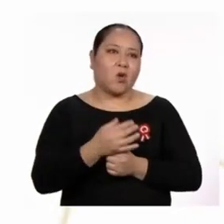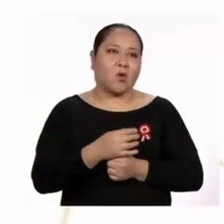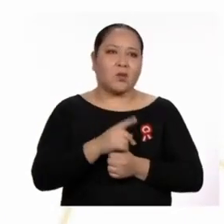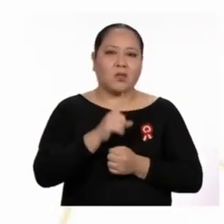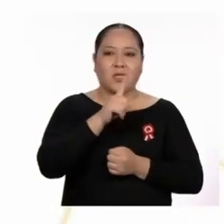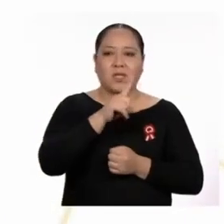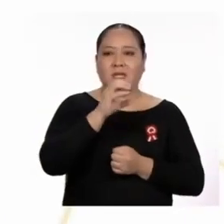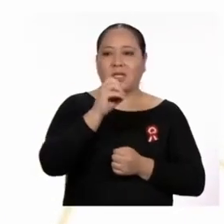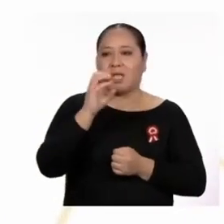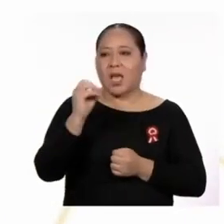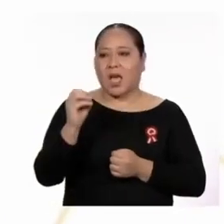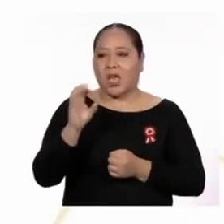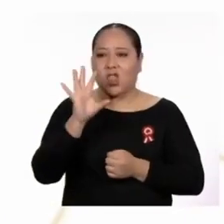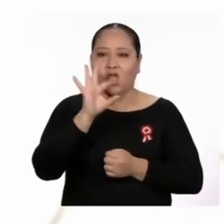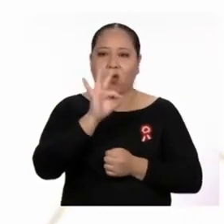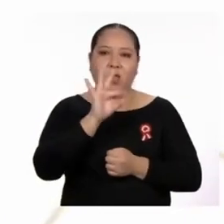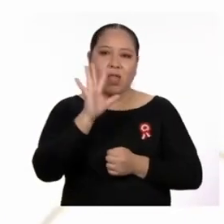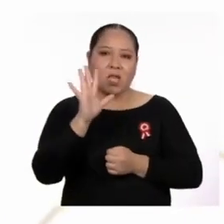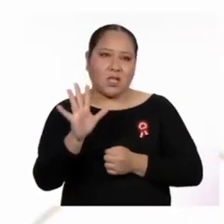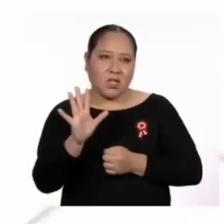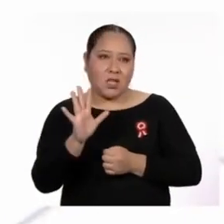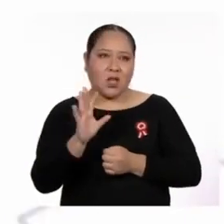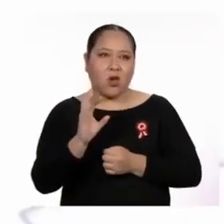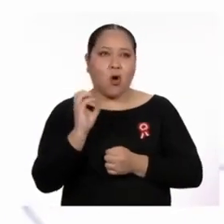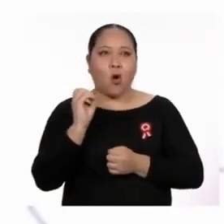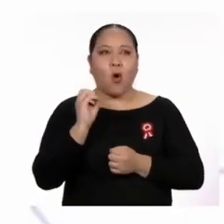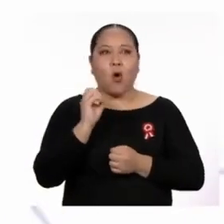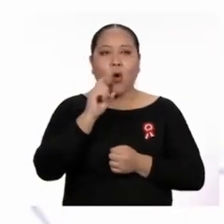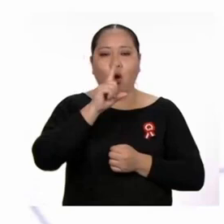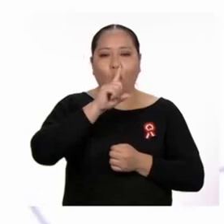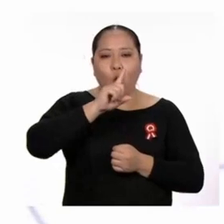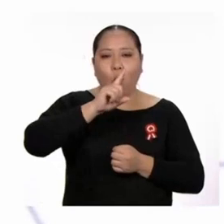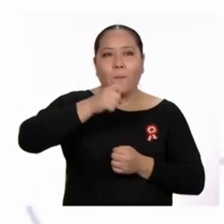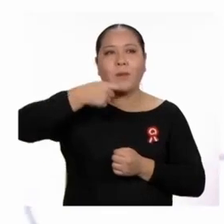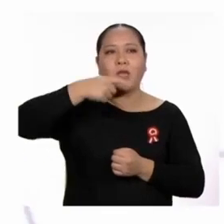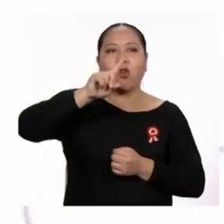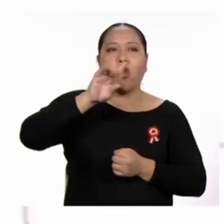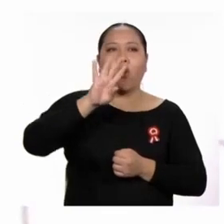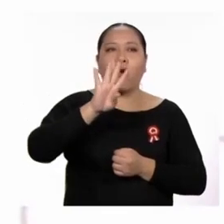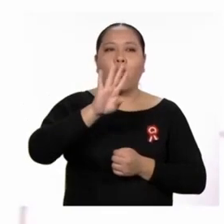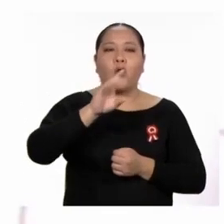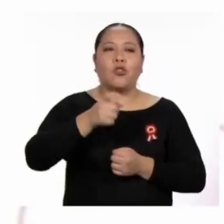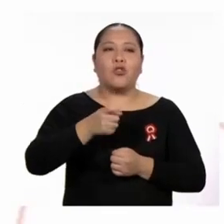100, 95 o